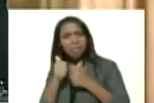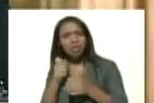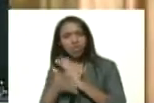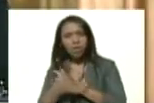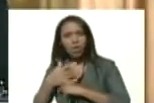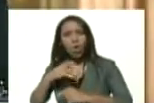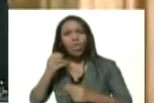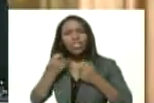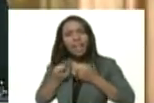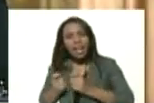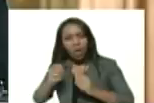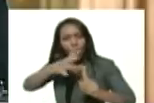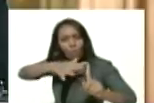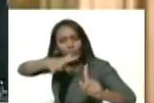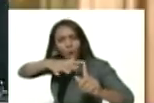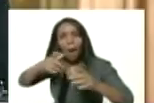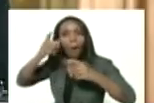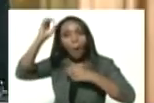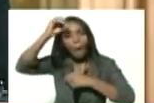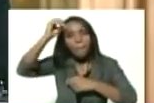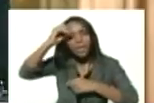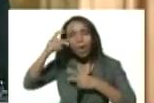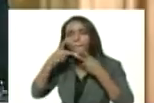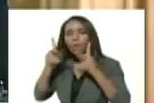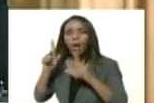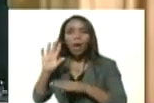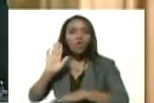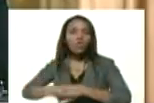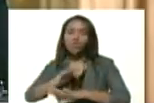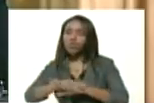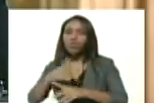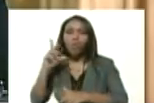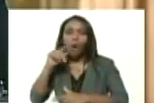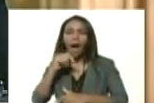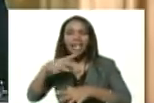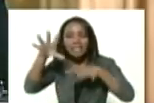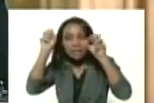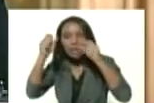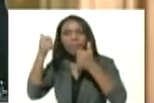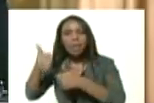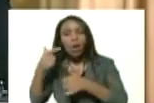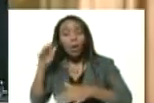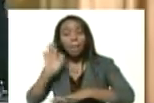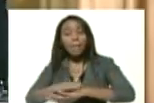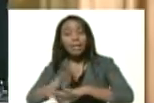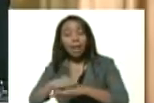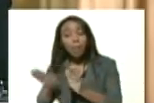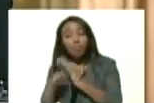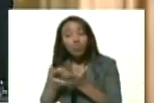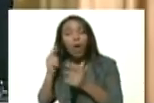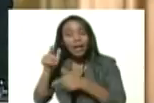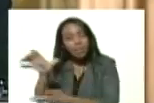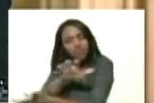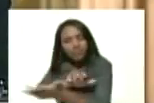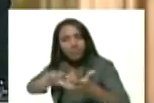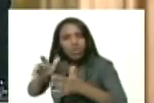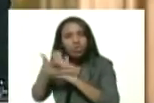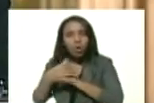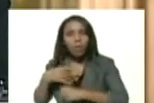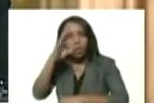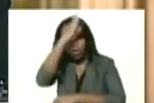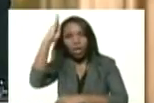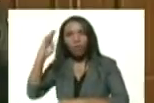a la opinión pública porque no se logra captar el desastre la catástrofe que hay en el mundo orito diosdado cabello